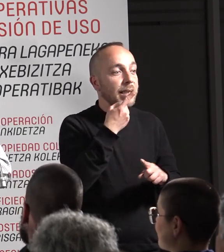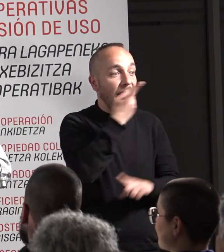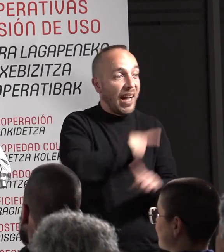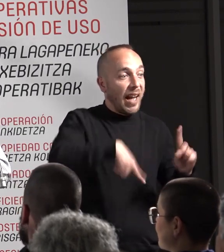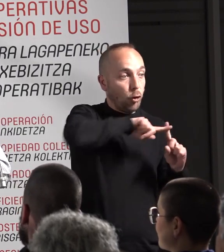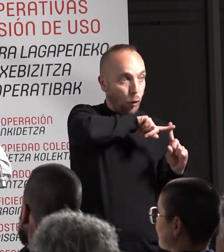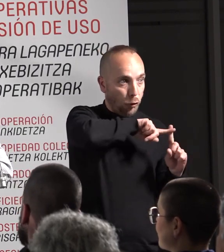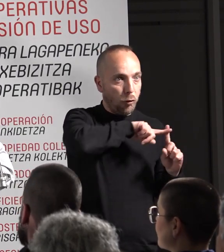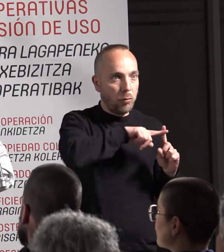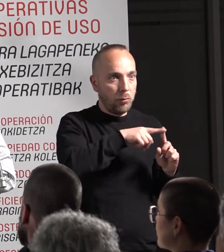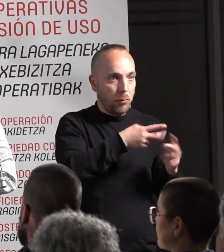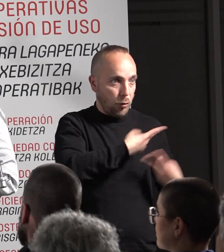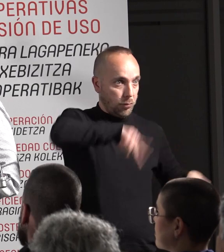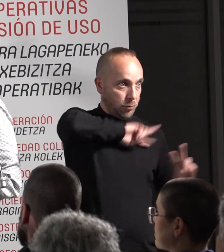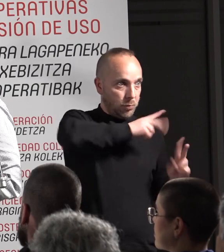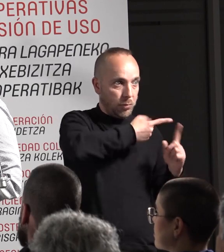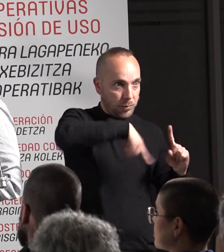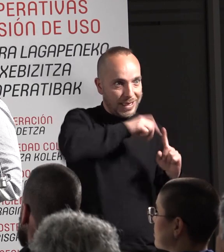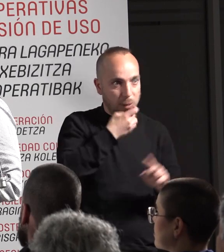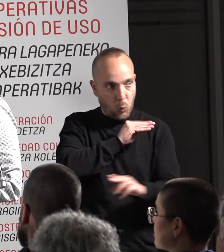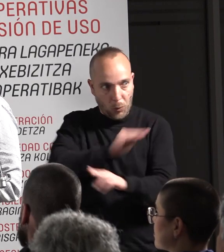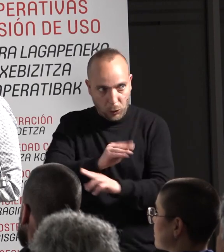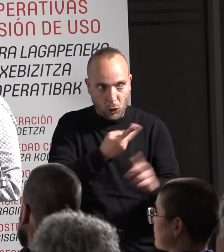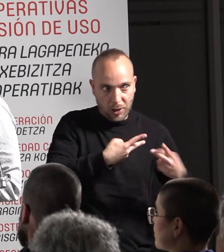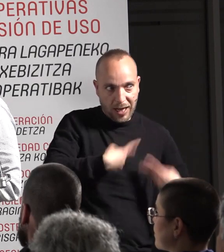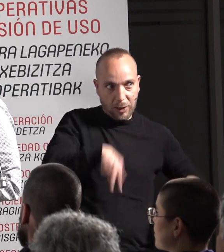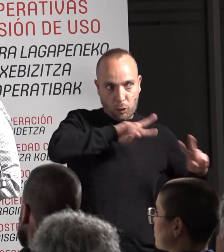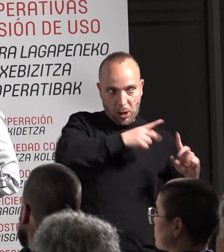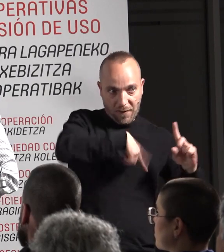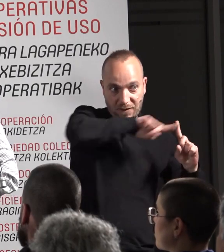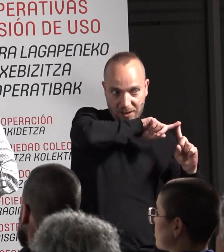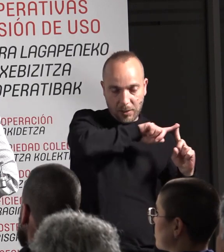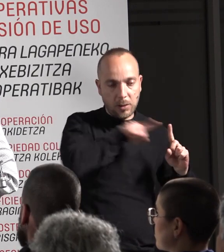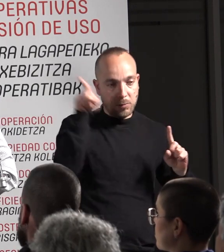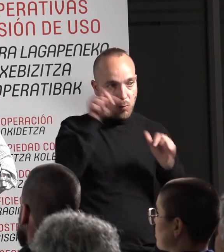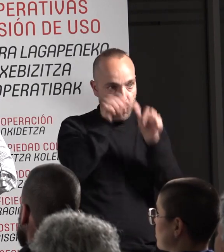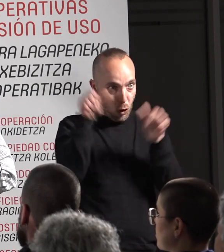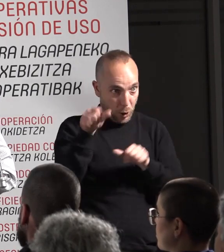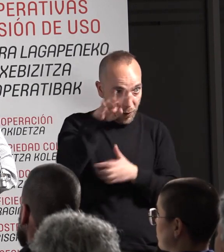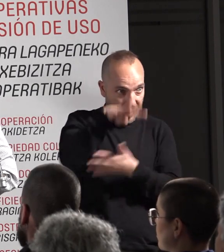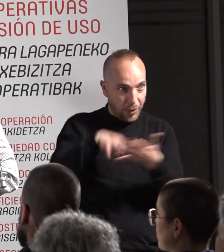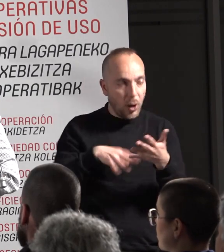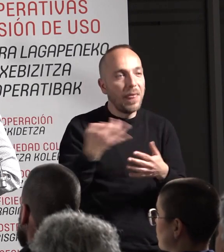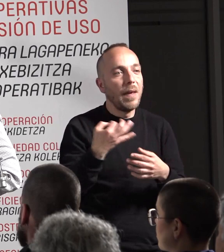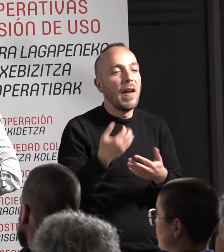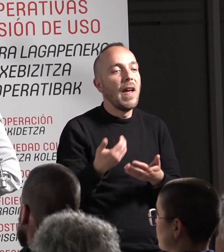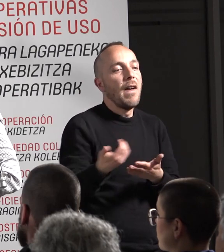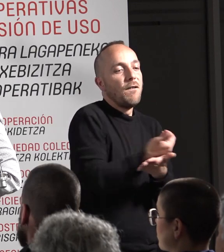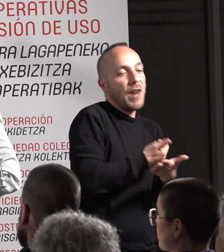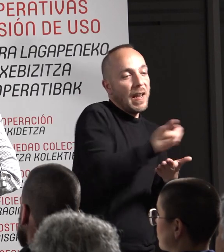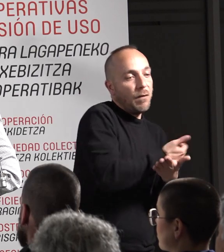si hay subvención retornable en el modelo de Barcelona, el retorno tiene que haber un retorno de beneficios o